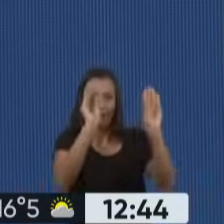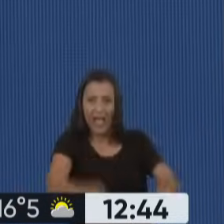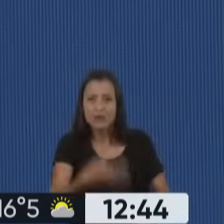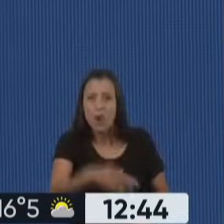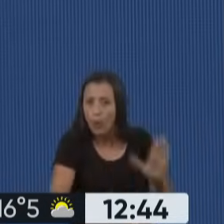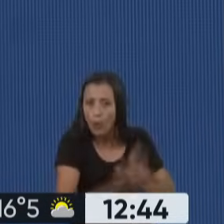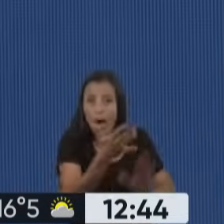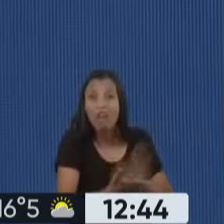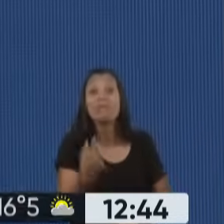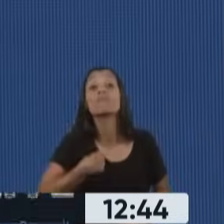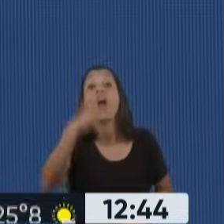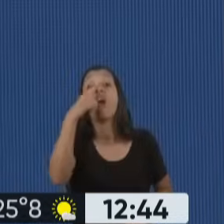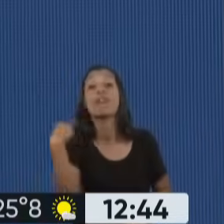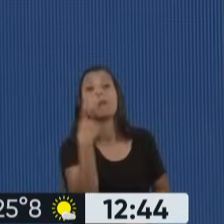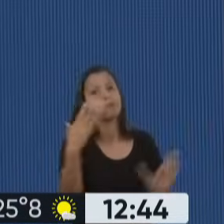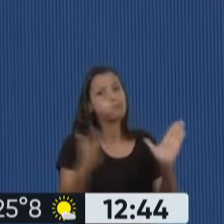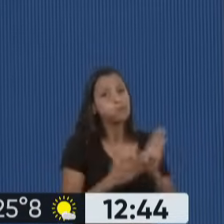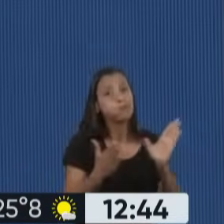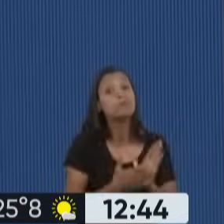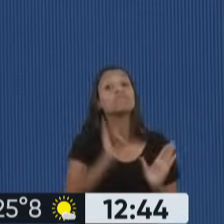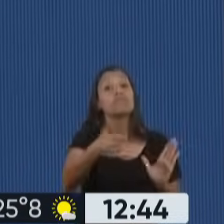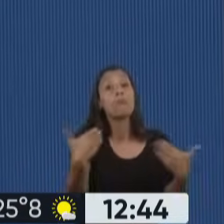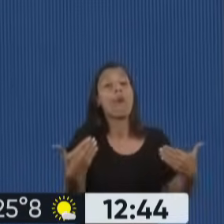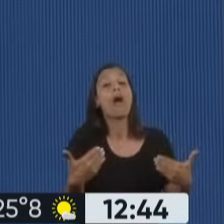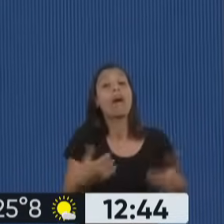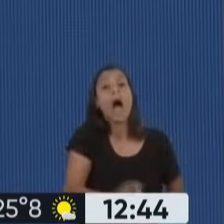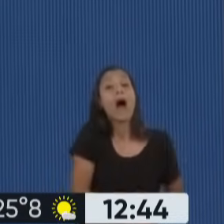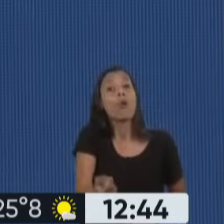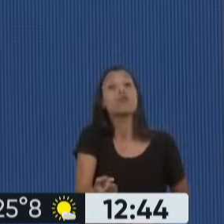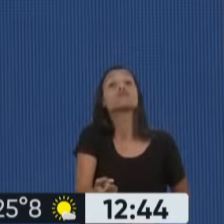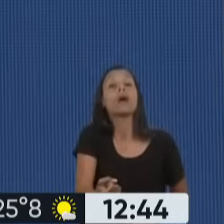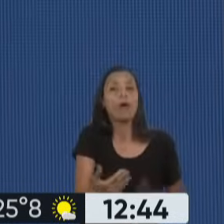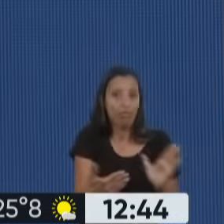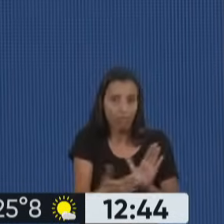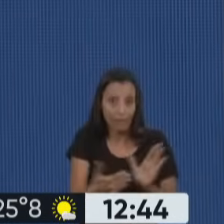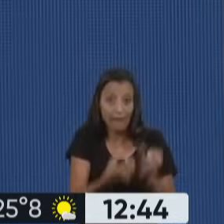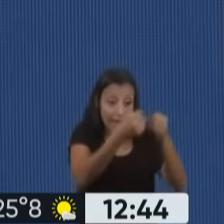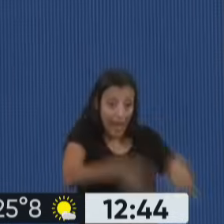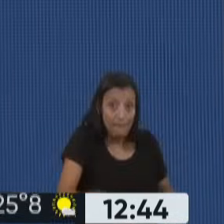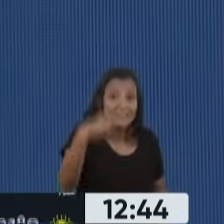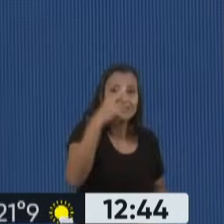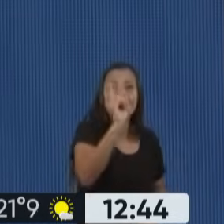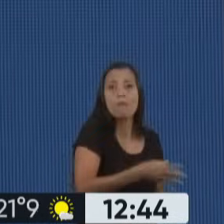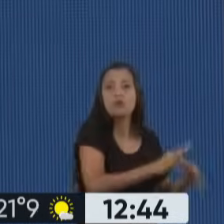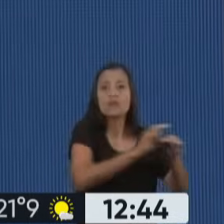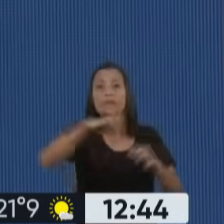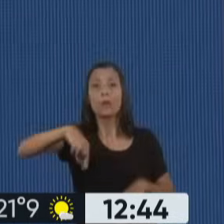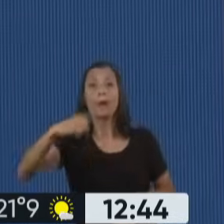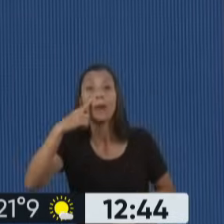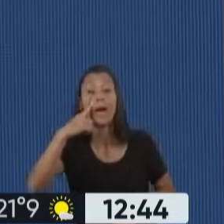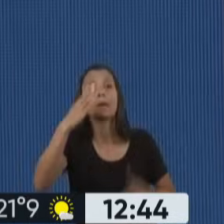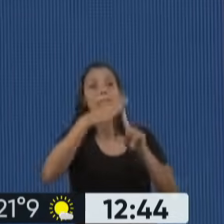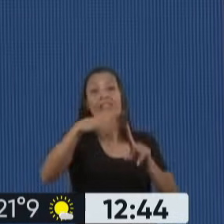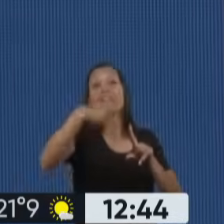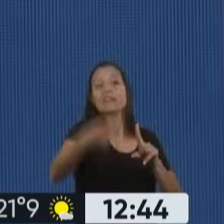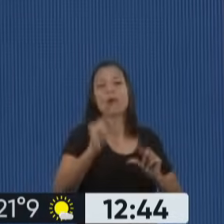nosotros logramos hacer un ajuste fiscal. En rigor, al inicio fueron de 7 puntos del PBI, después